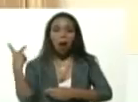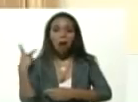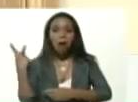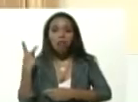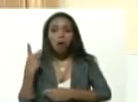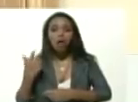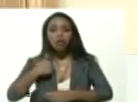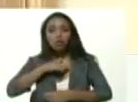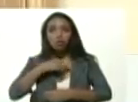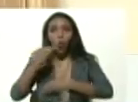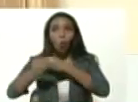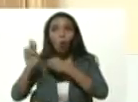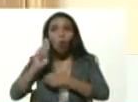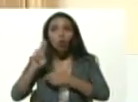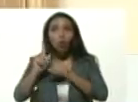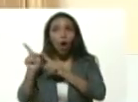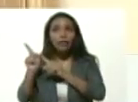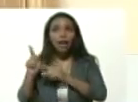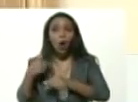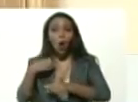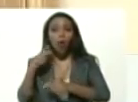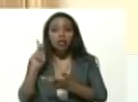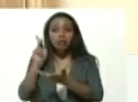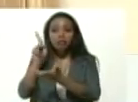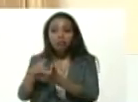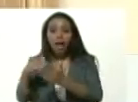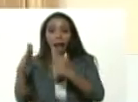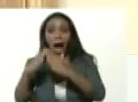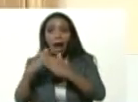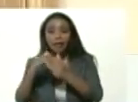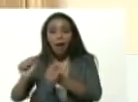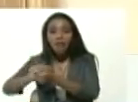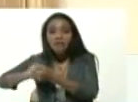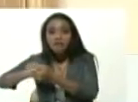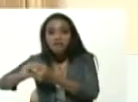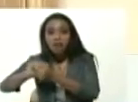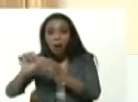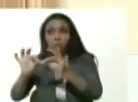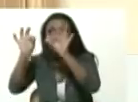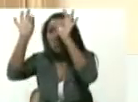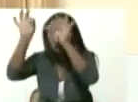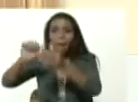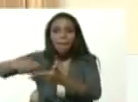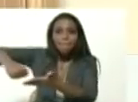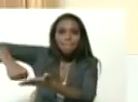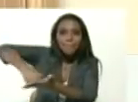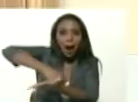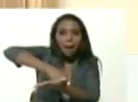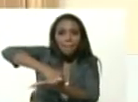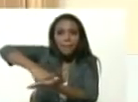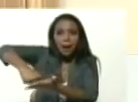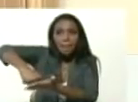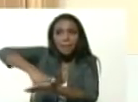utilizamos. Ahorita llegamos a la casa, lo lavamos y lo planchamos.